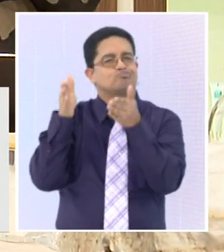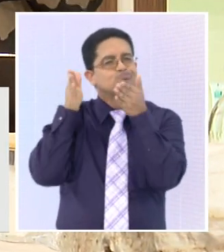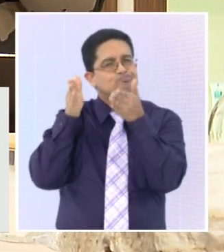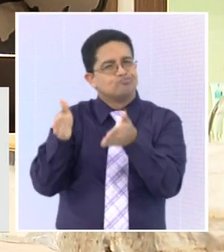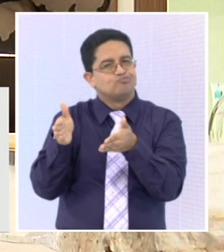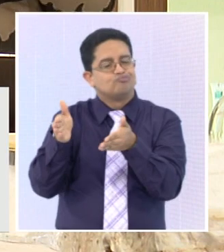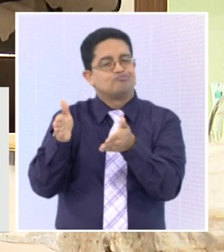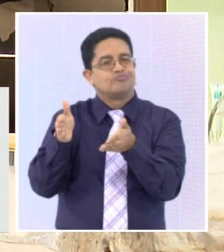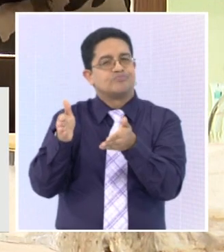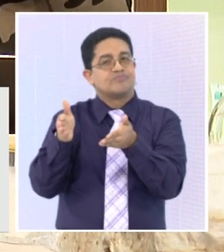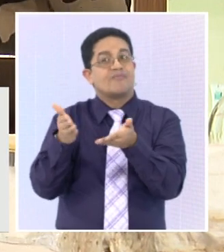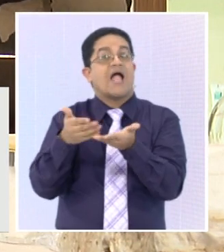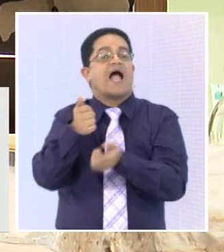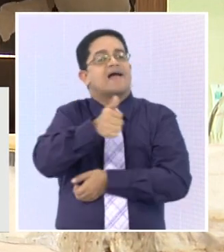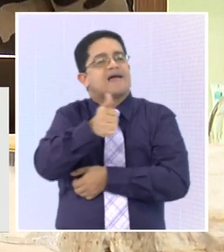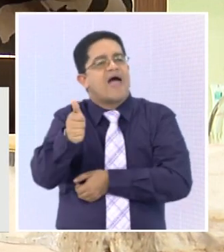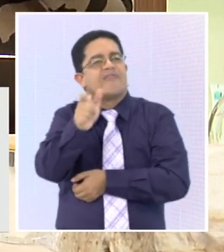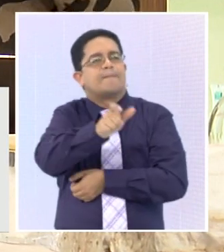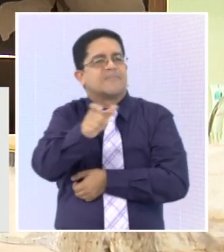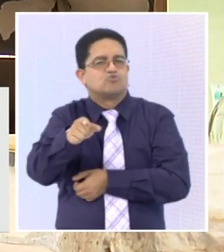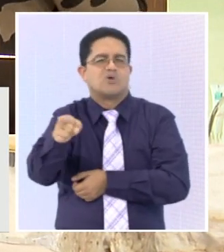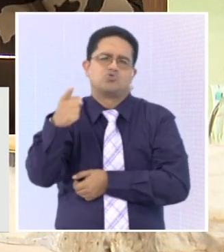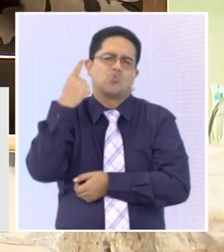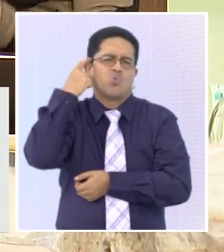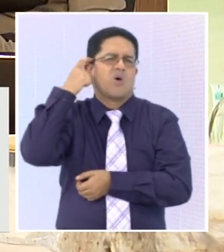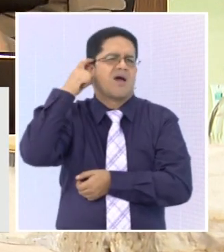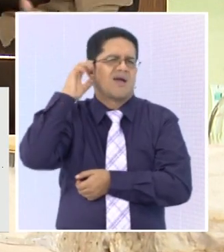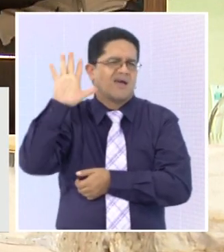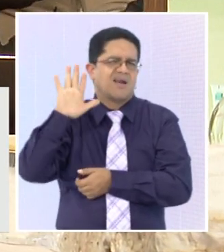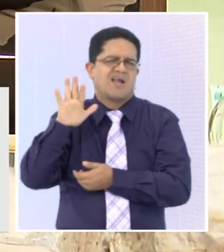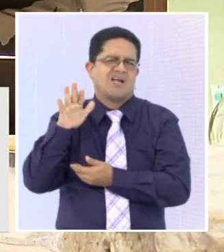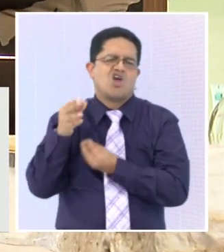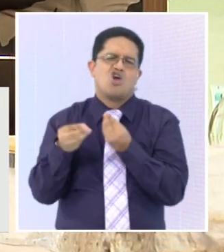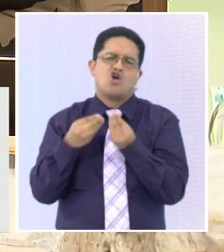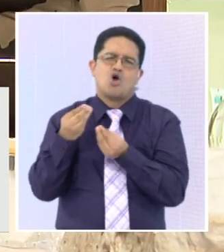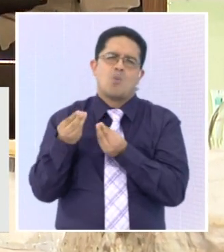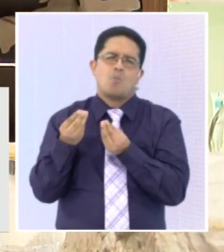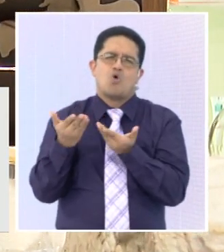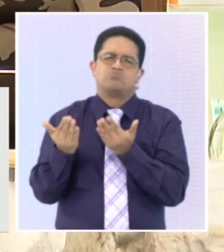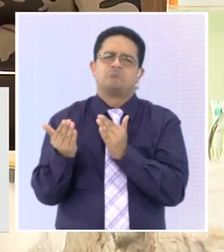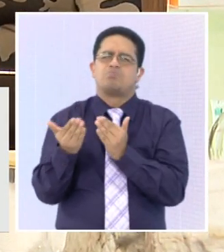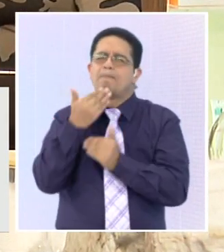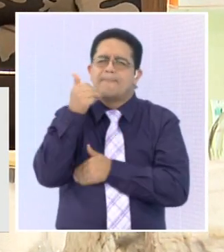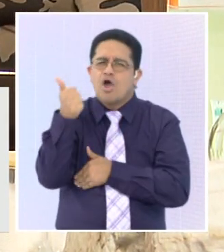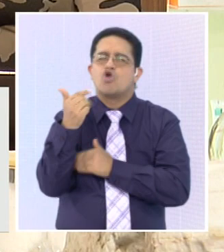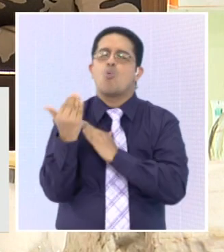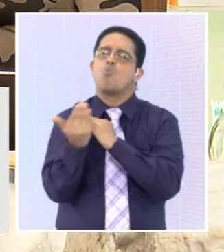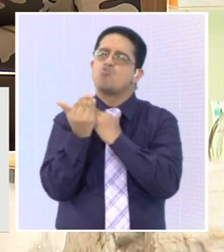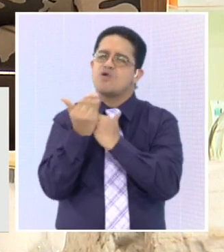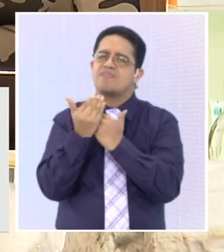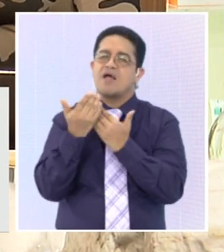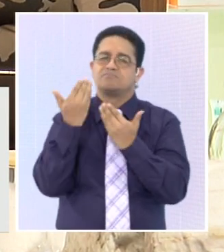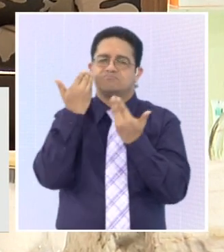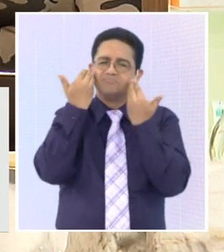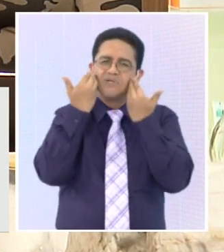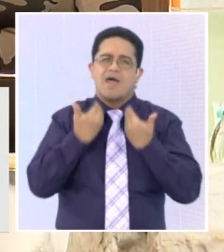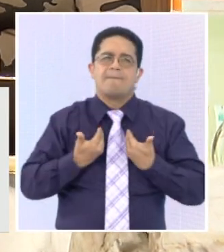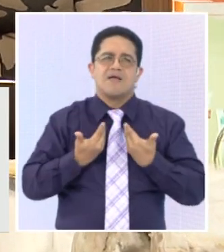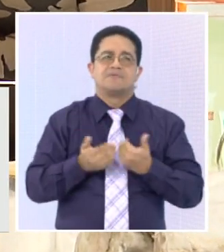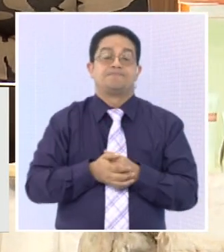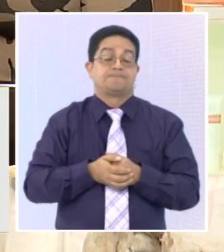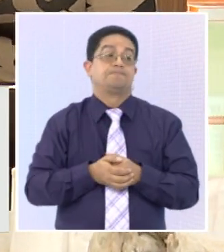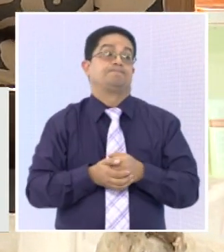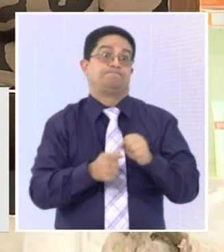dirigidas a cada uno de los pacientes, ¿cuáles crees que son las claves esenciales para cuidar y proteger nuestra piel? Bueno, si tenemos